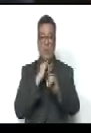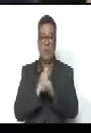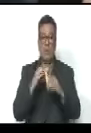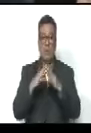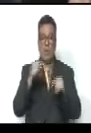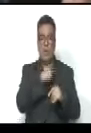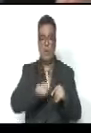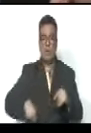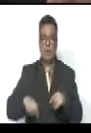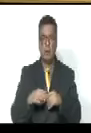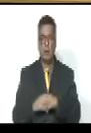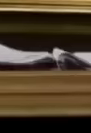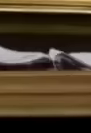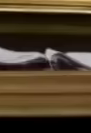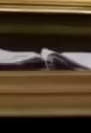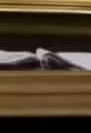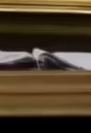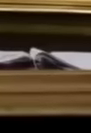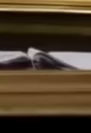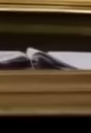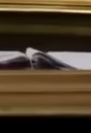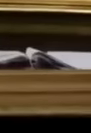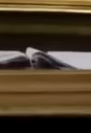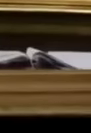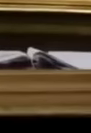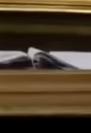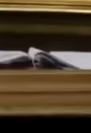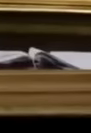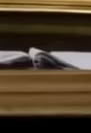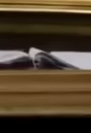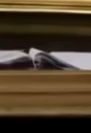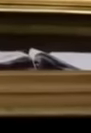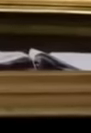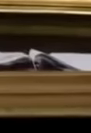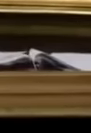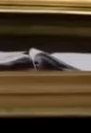todo, presidente. Gracias, diputado Limas.